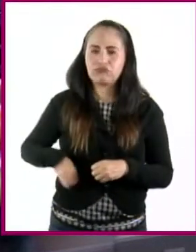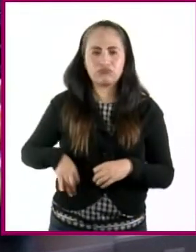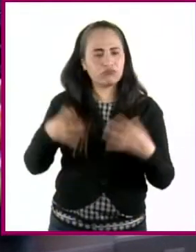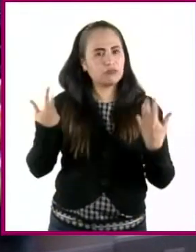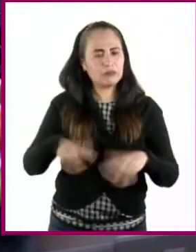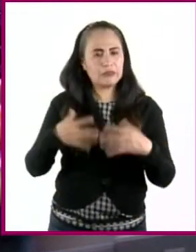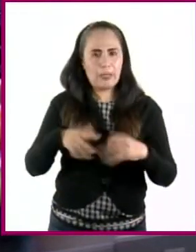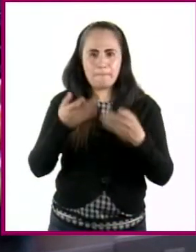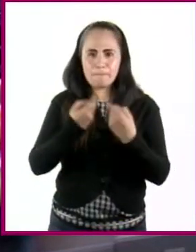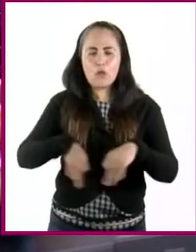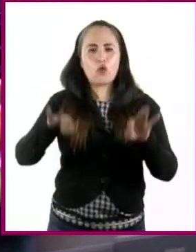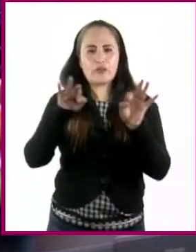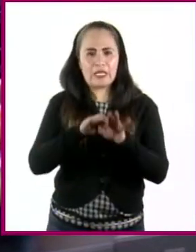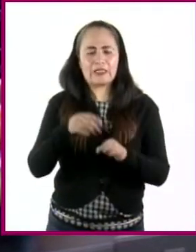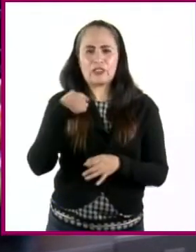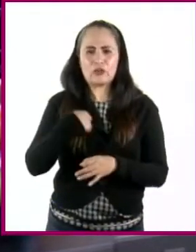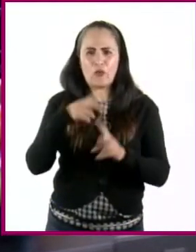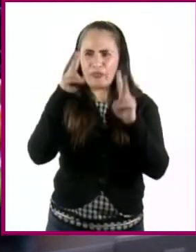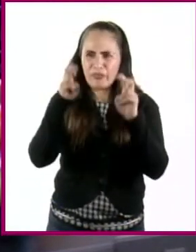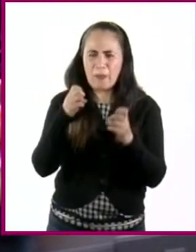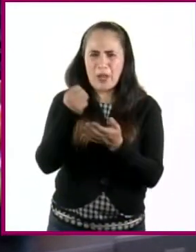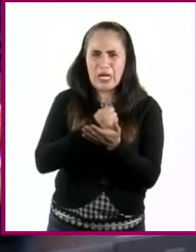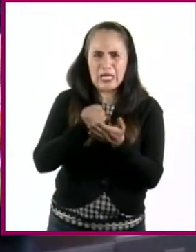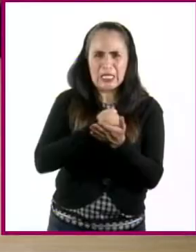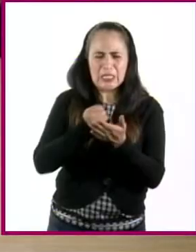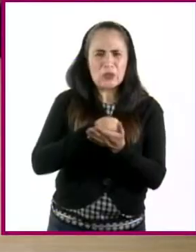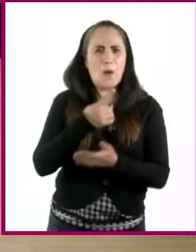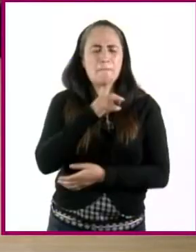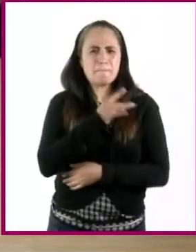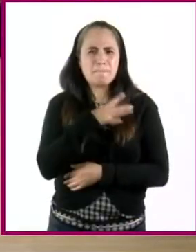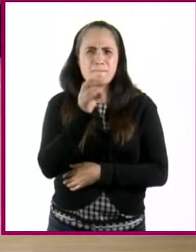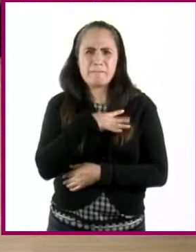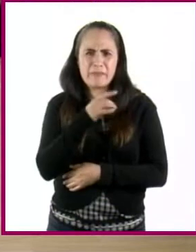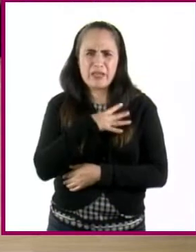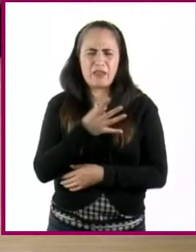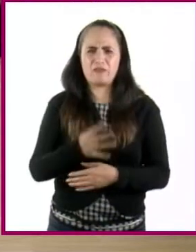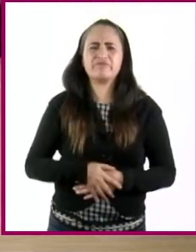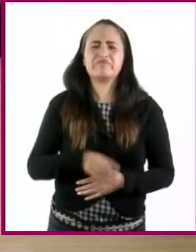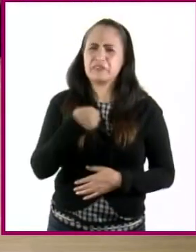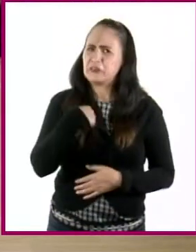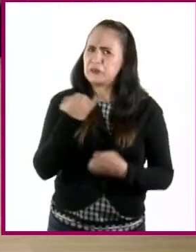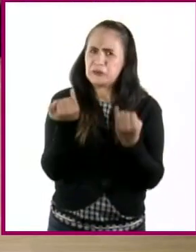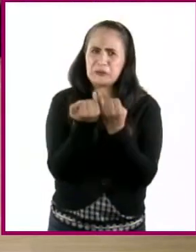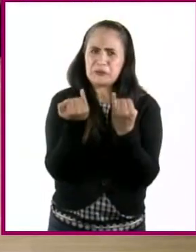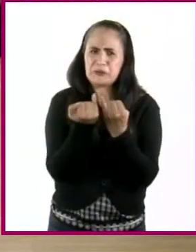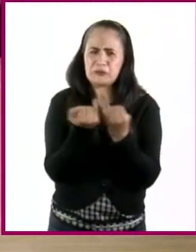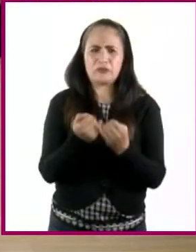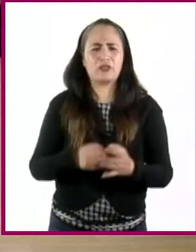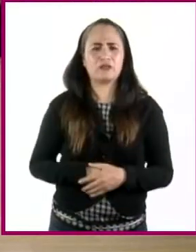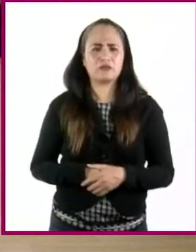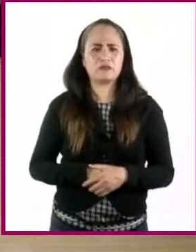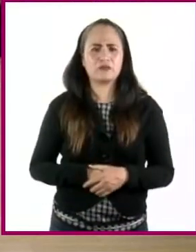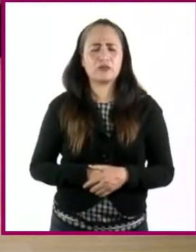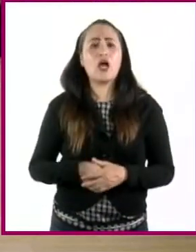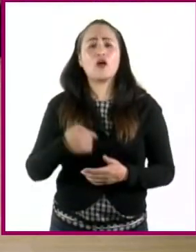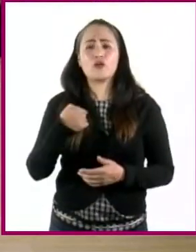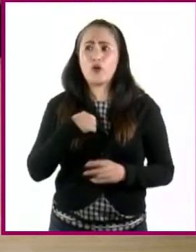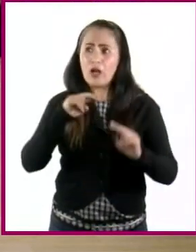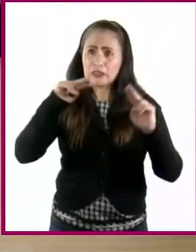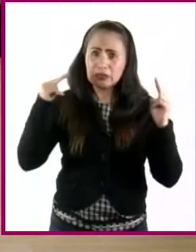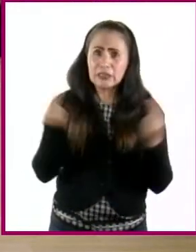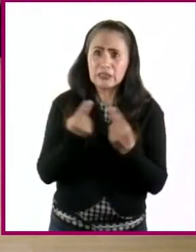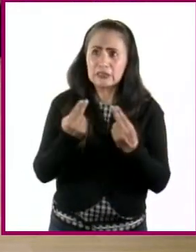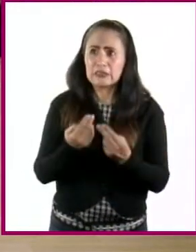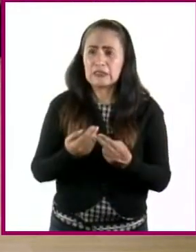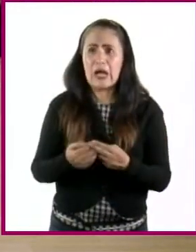de los créditos sí me daba un poquito de miedo. A mí también, ¿eh? No justo cuando lo necesite es cuando me voy a poner a aprender